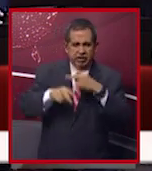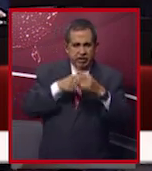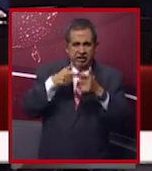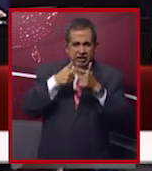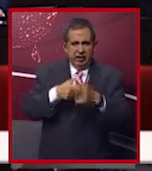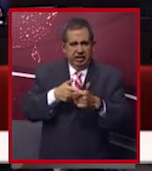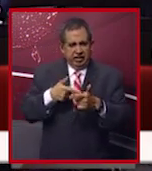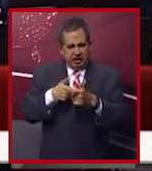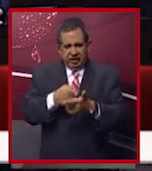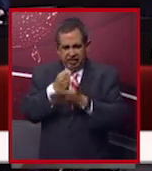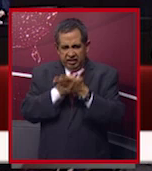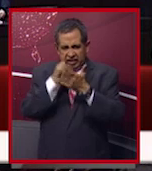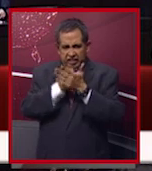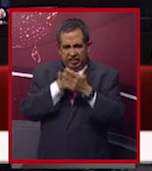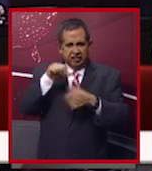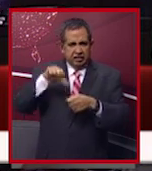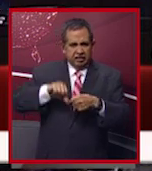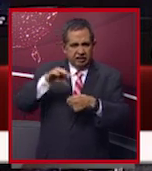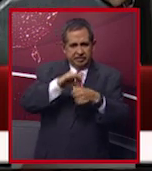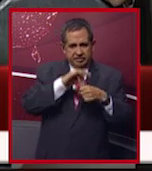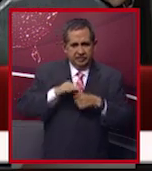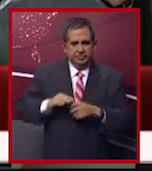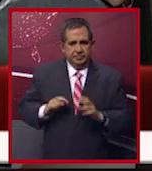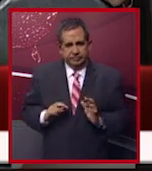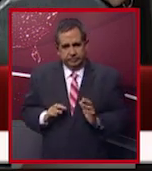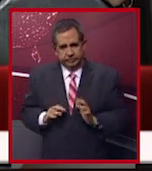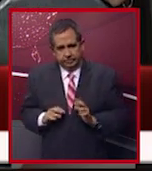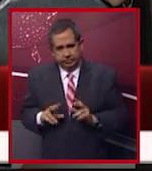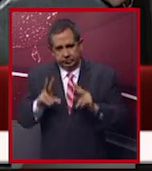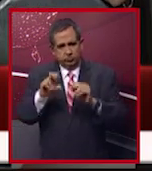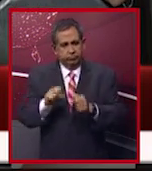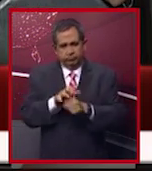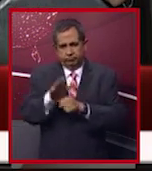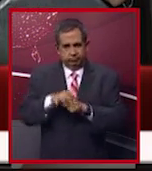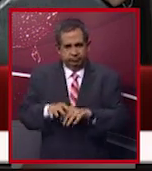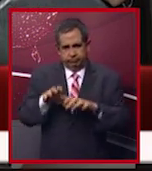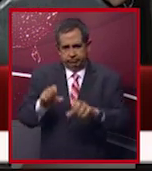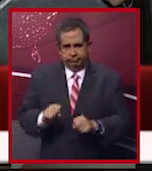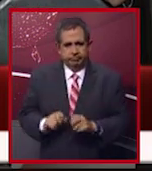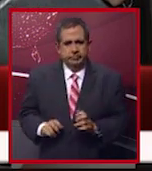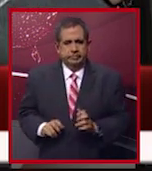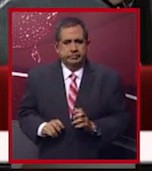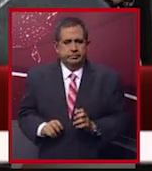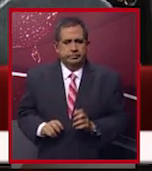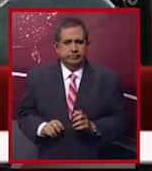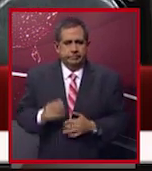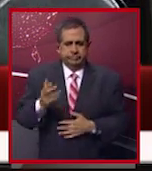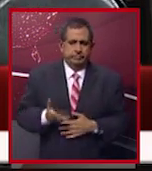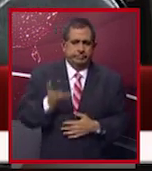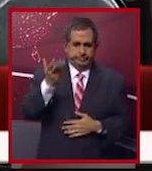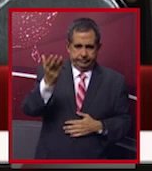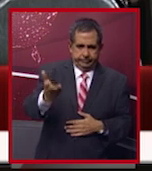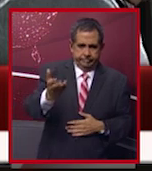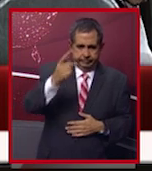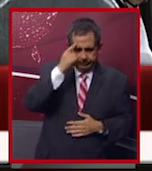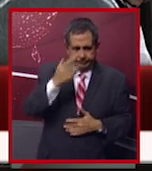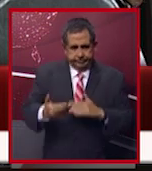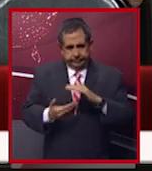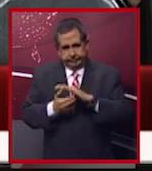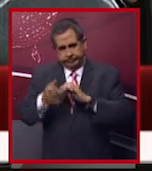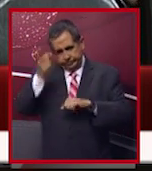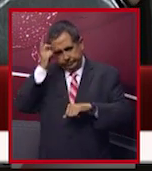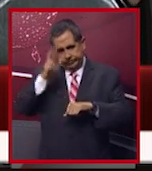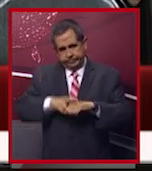seguir insistiendo. Hoy la votación no es suficiente. Le pedimos a la